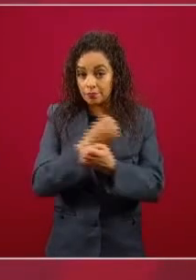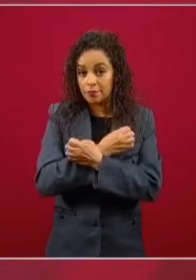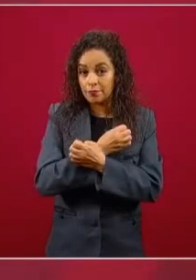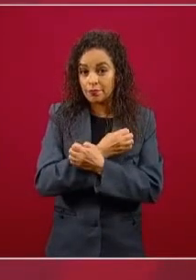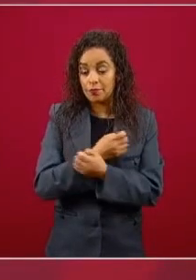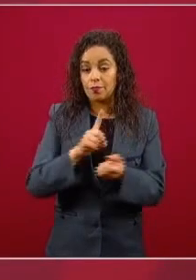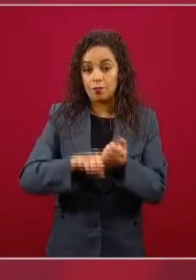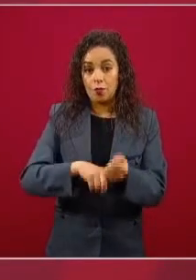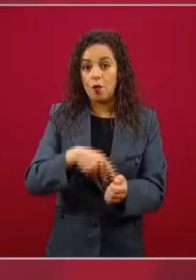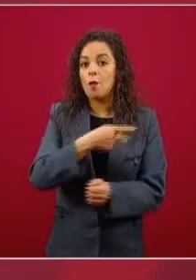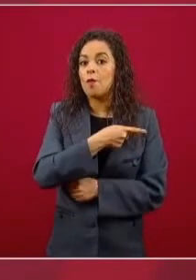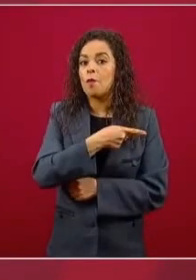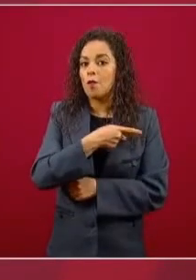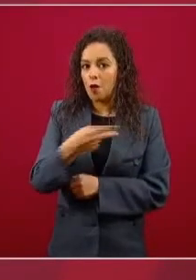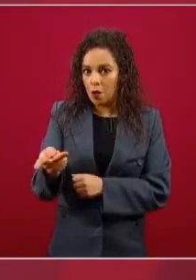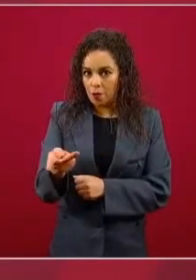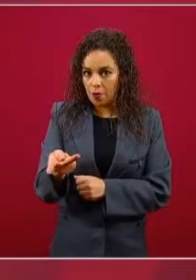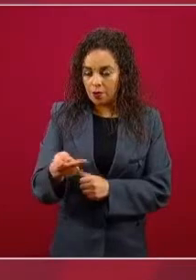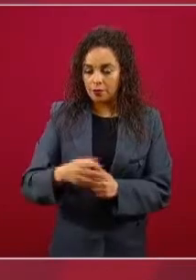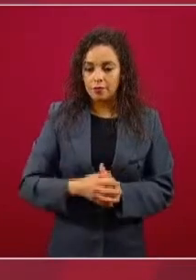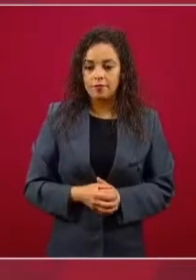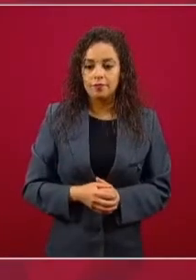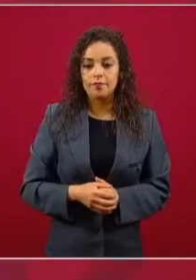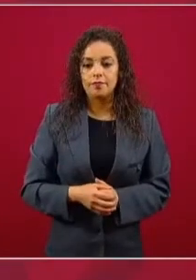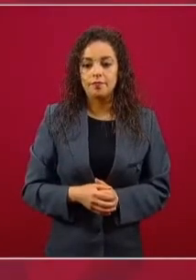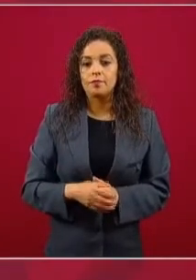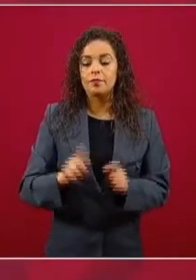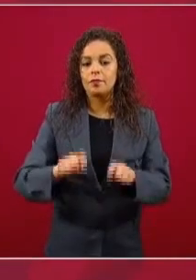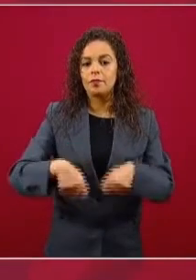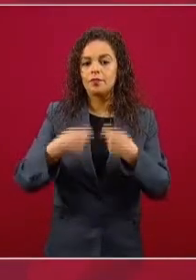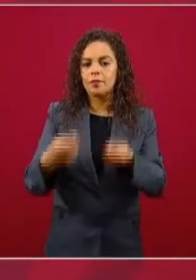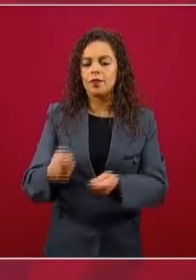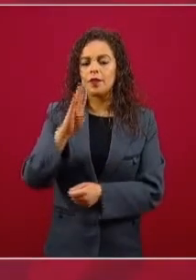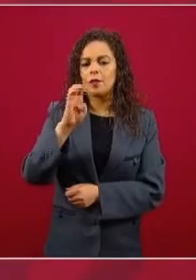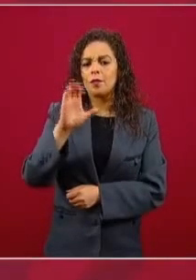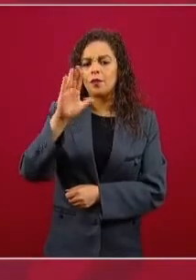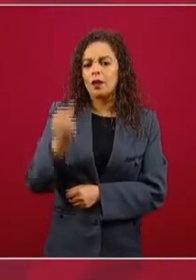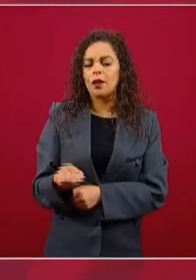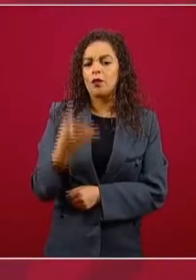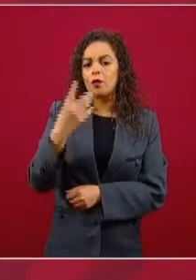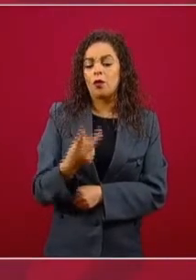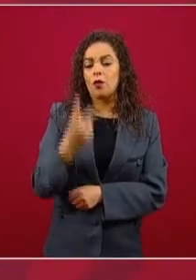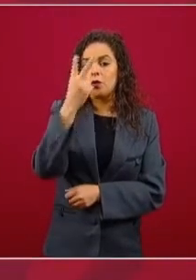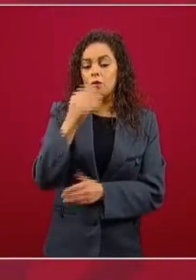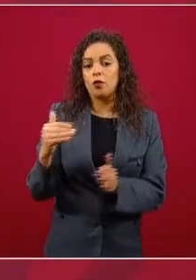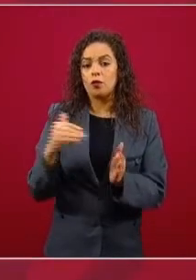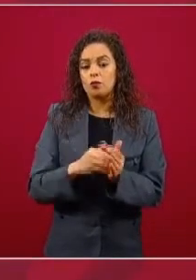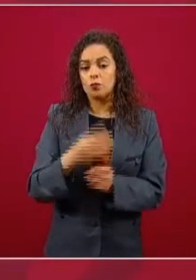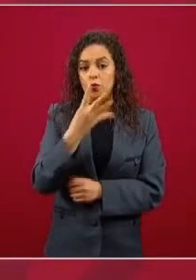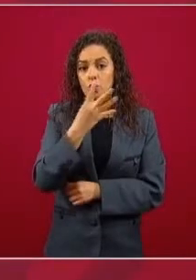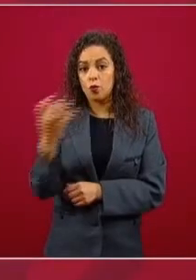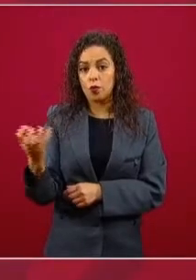de nivel superior, y se les da una beca de 2,400 pesos mensuales,